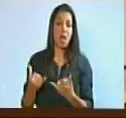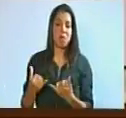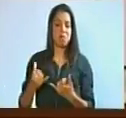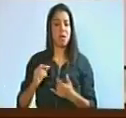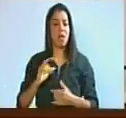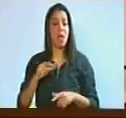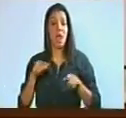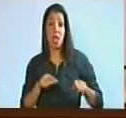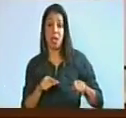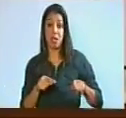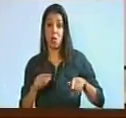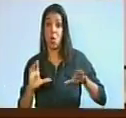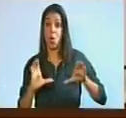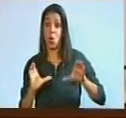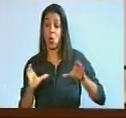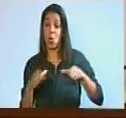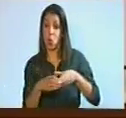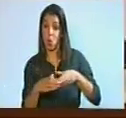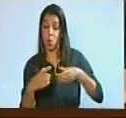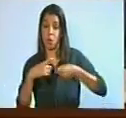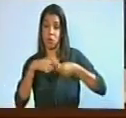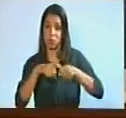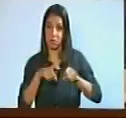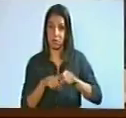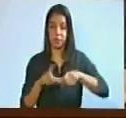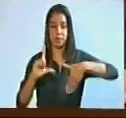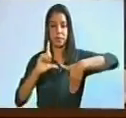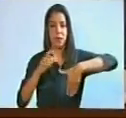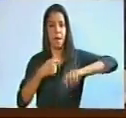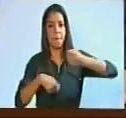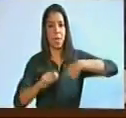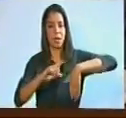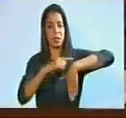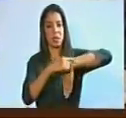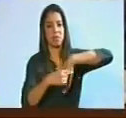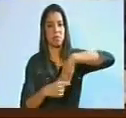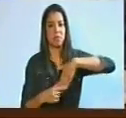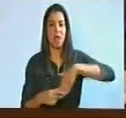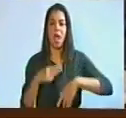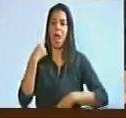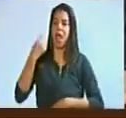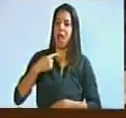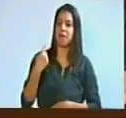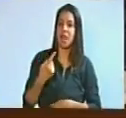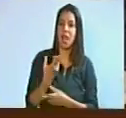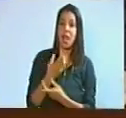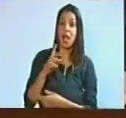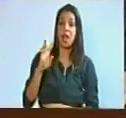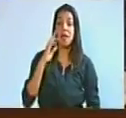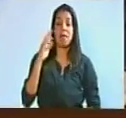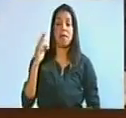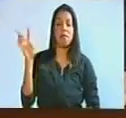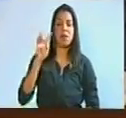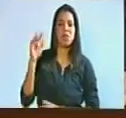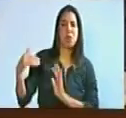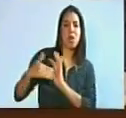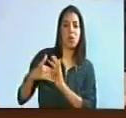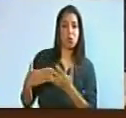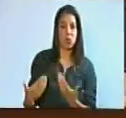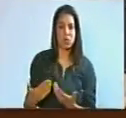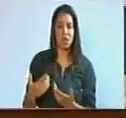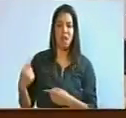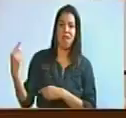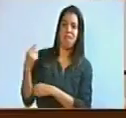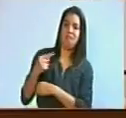posicionar que una de las democracias más profundas en el mundo, que es la democracia bolivariana, se ha calificado de